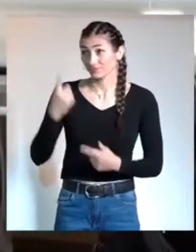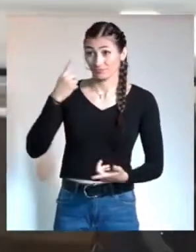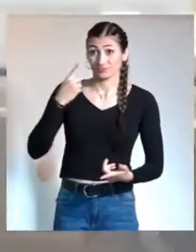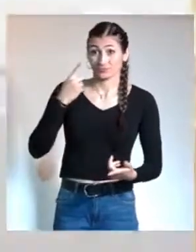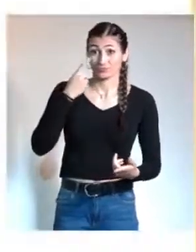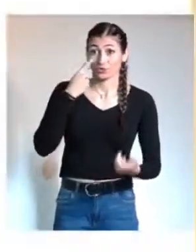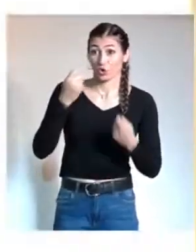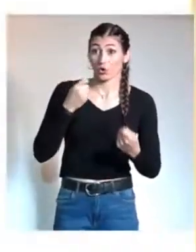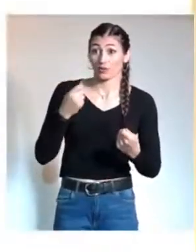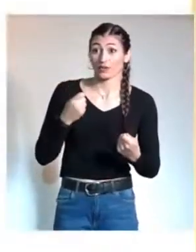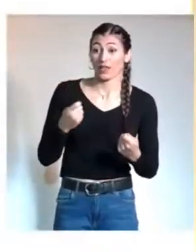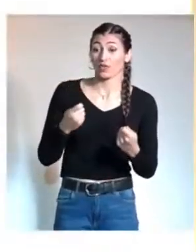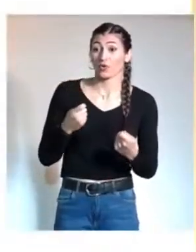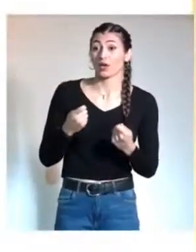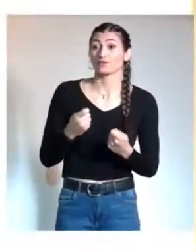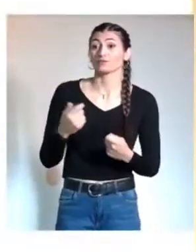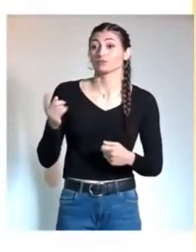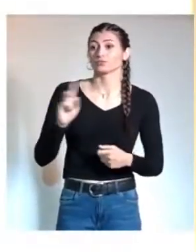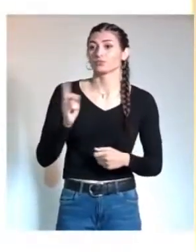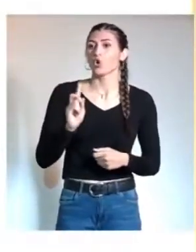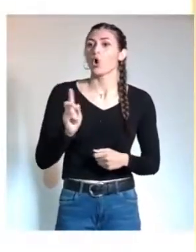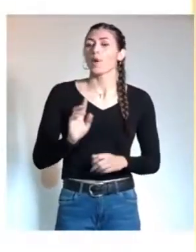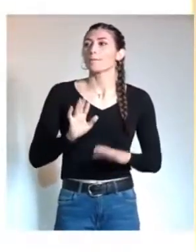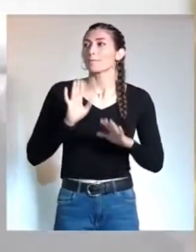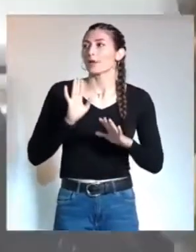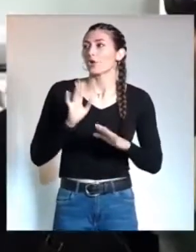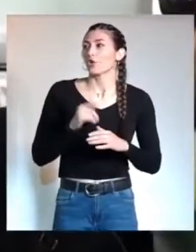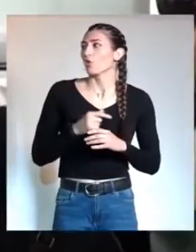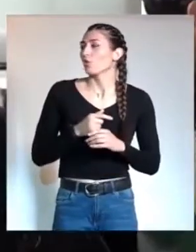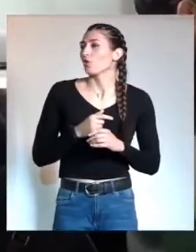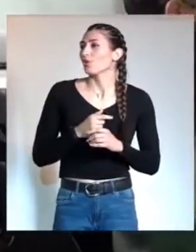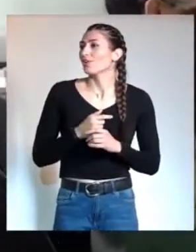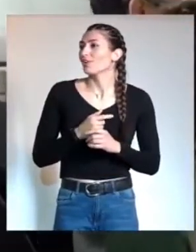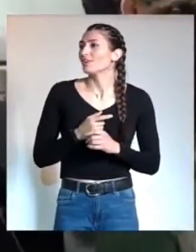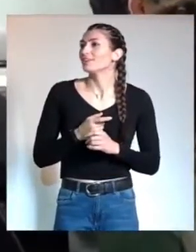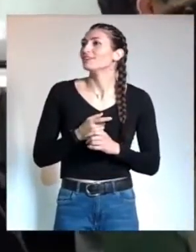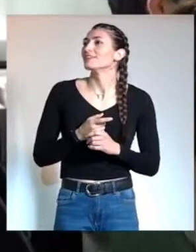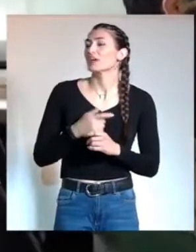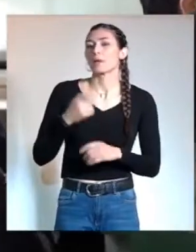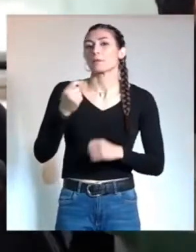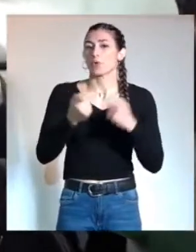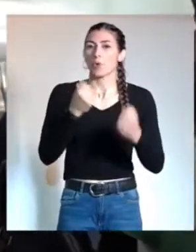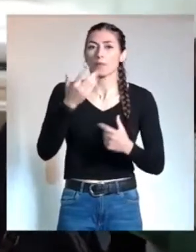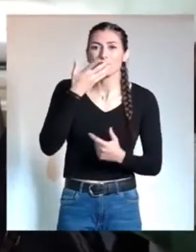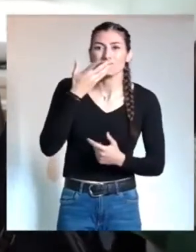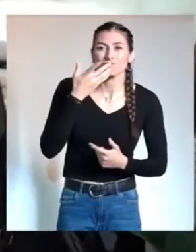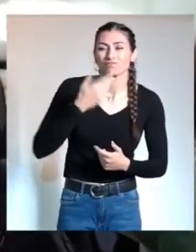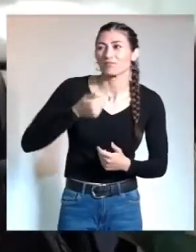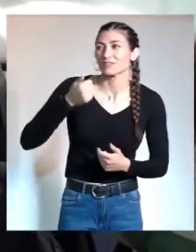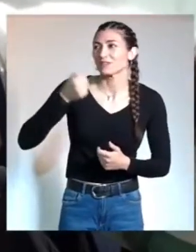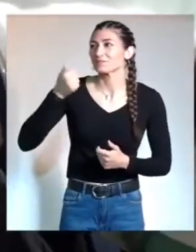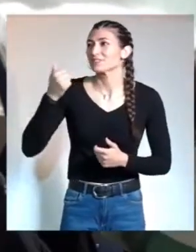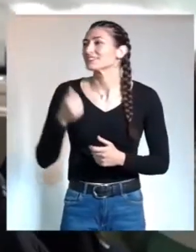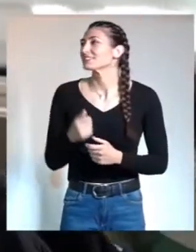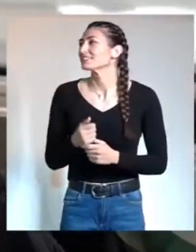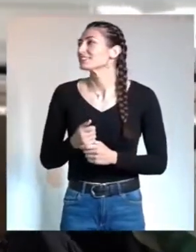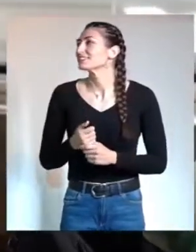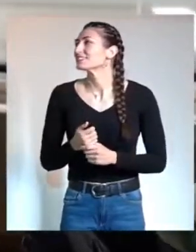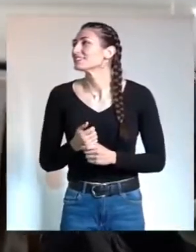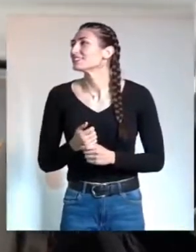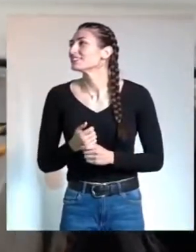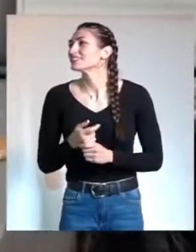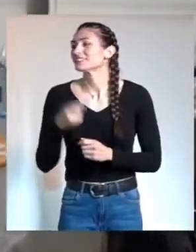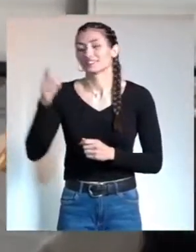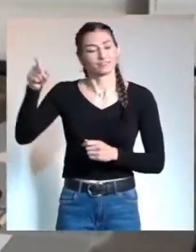estoy aquí de moderadora, pero los demás nos han hablado tanto y cuanto que ya las habéis ido conociendo, pero a Tajes y a Joaquín, ¿no? Y yo creo